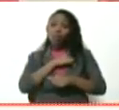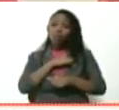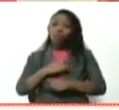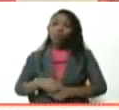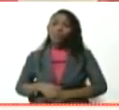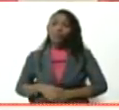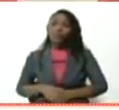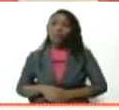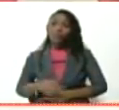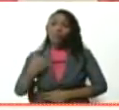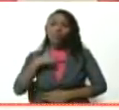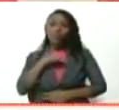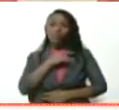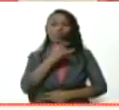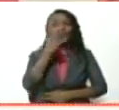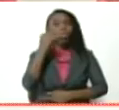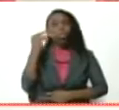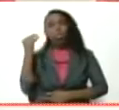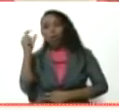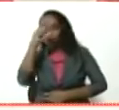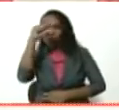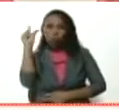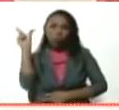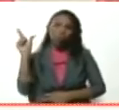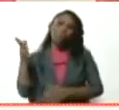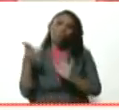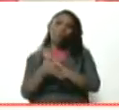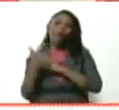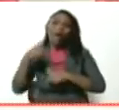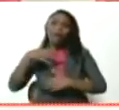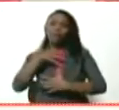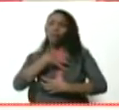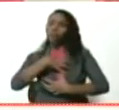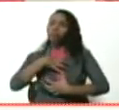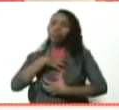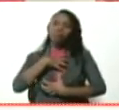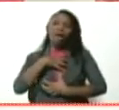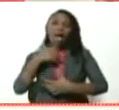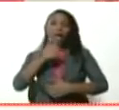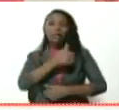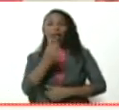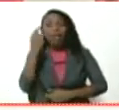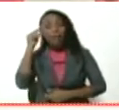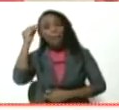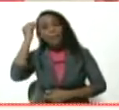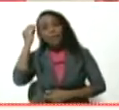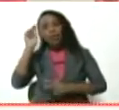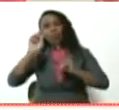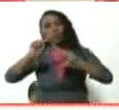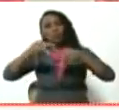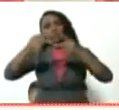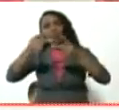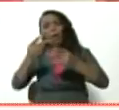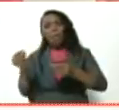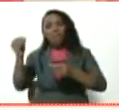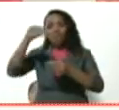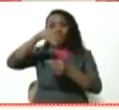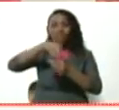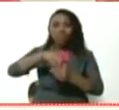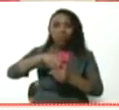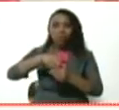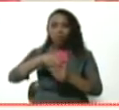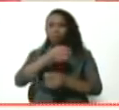nosotras somos enamorados del Partido Socialista Unido de Venezuela. Cada día estamos pensando cosas nuevas para incorporarla, para ser